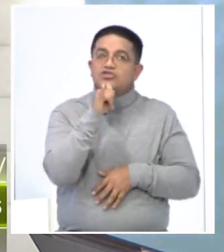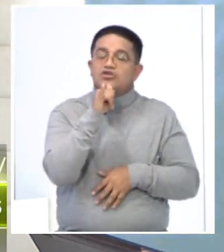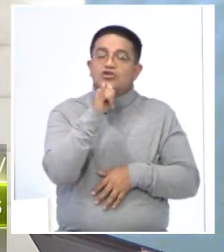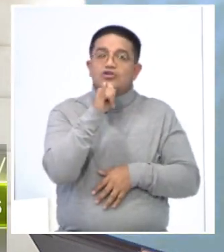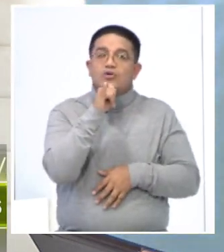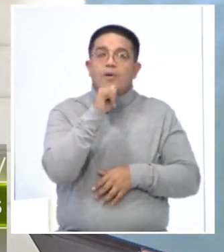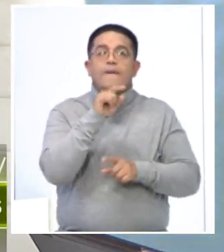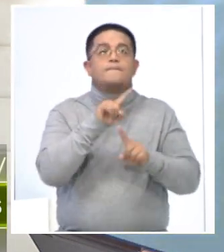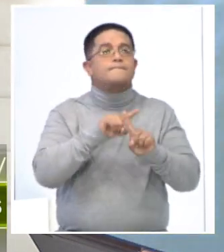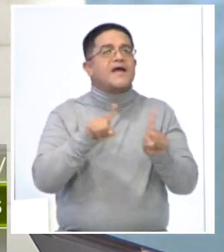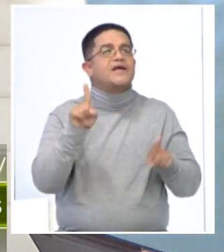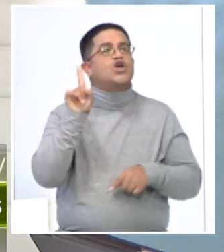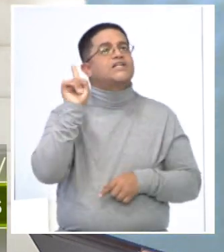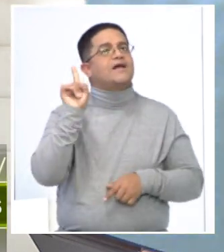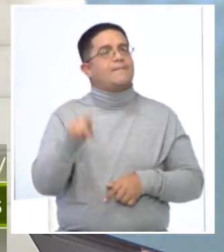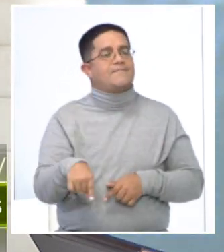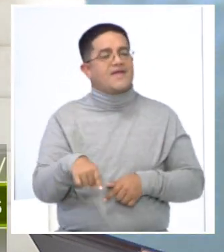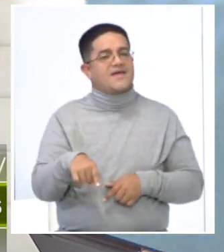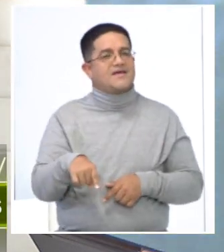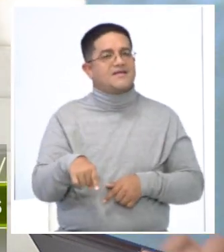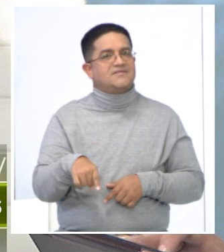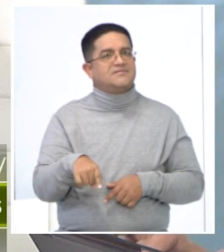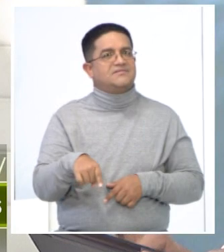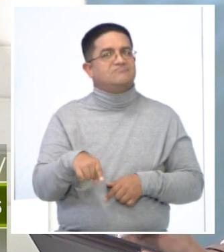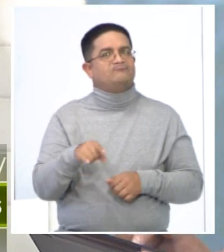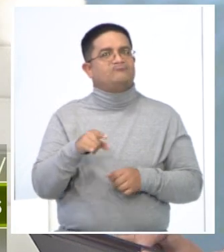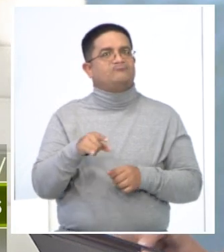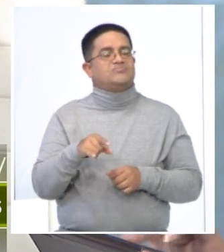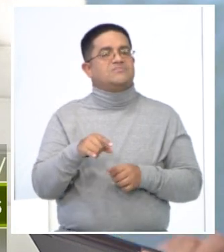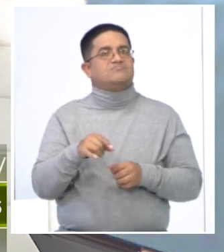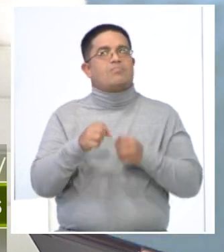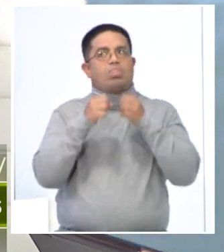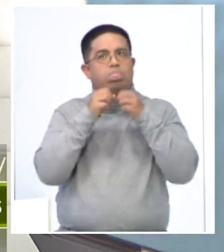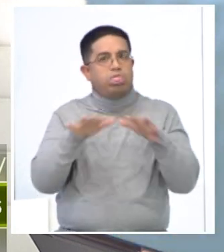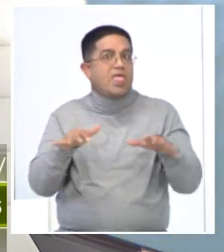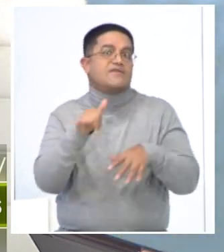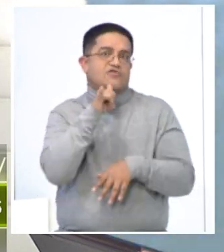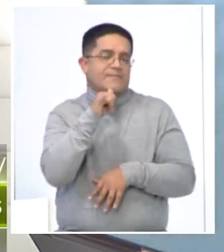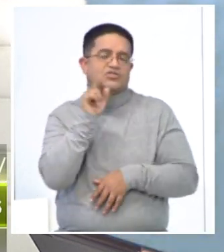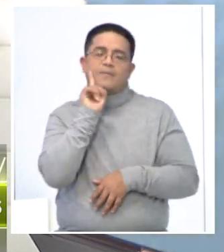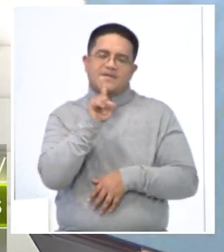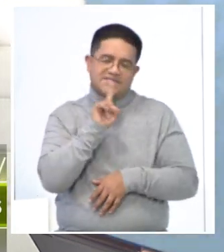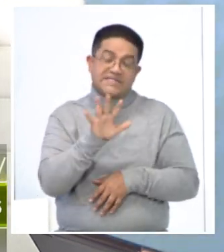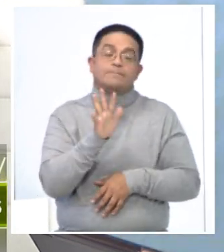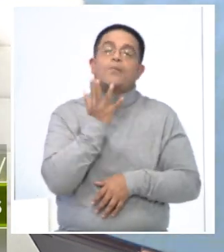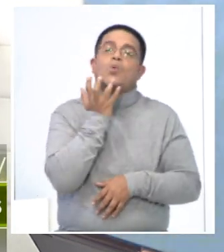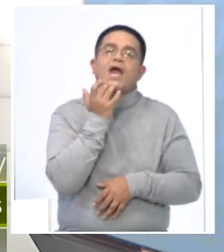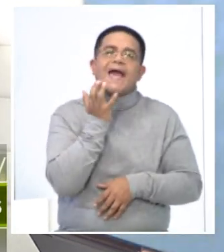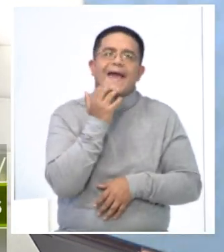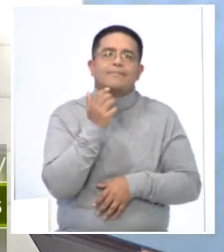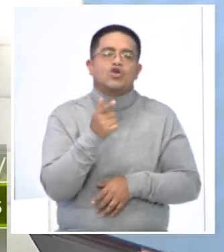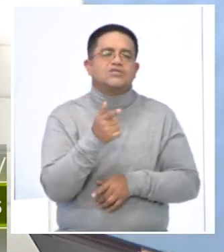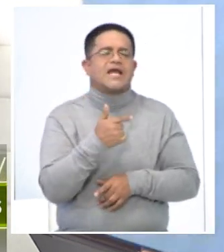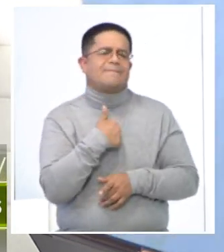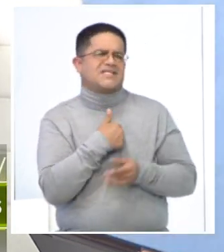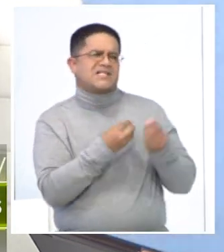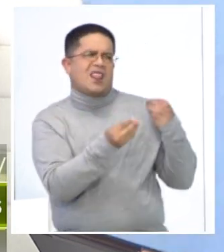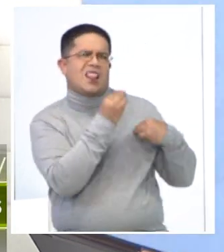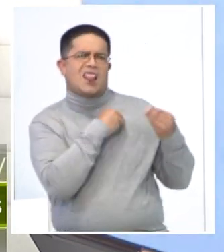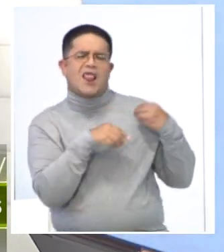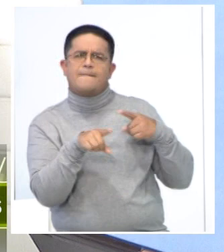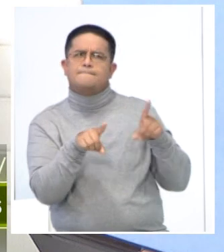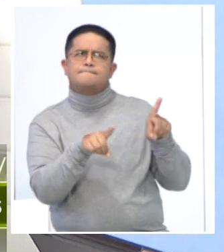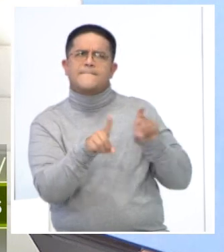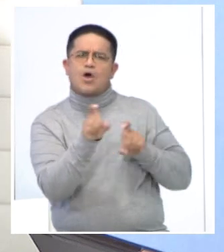información pero también de desinformación o información inadecuada por ejemplo me preguntaron muchísimo me llegaron